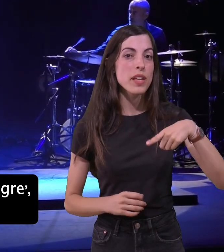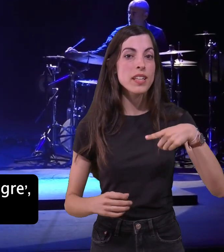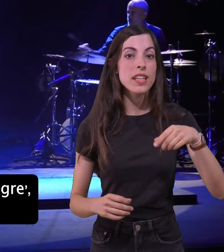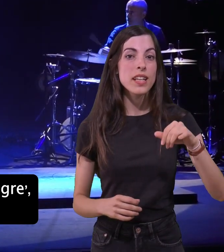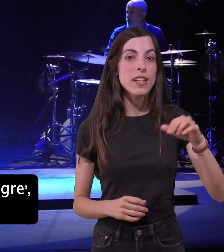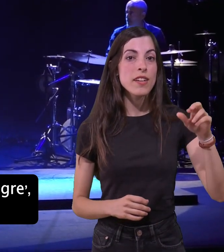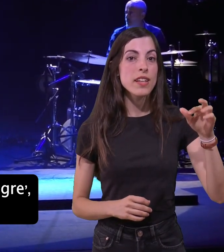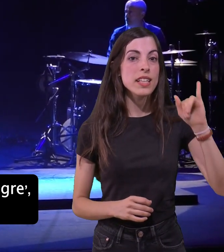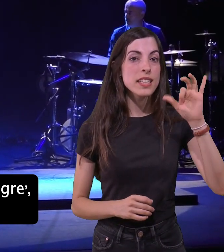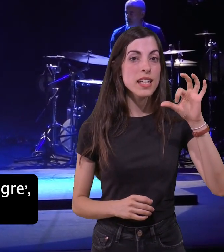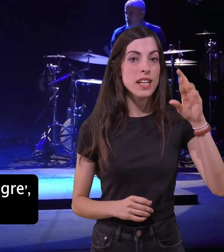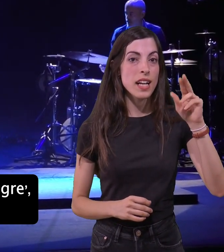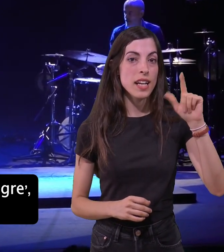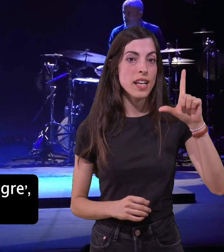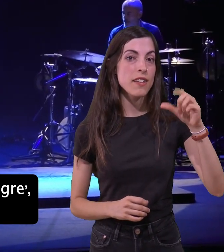no hay entradas.